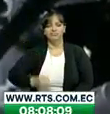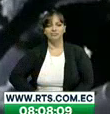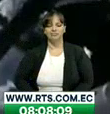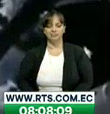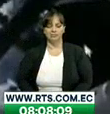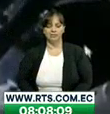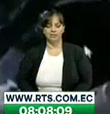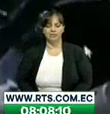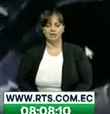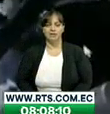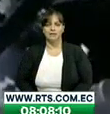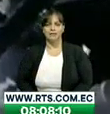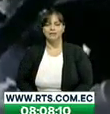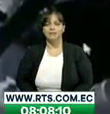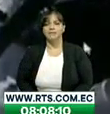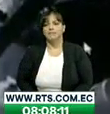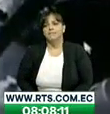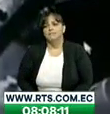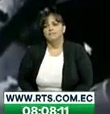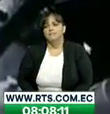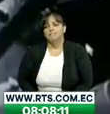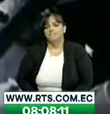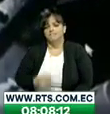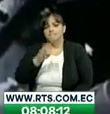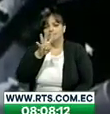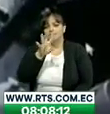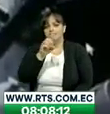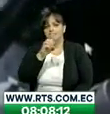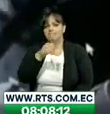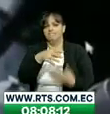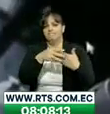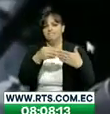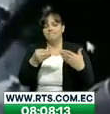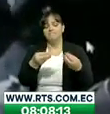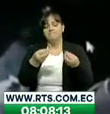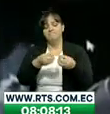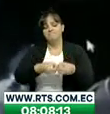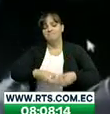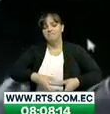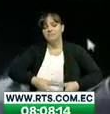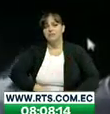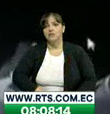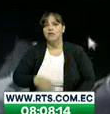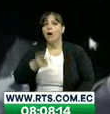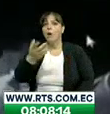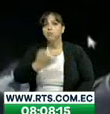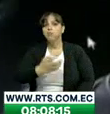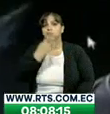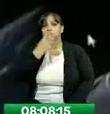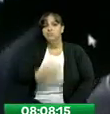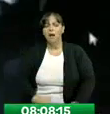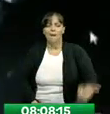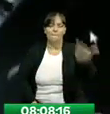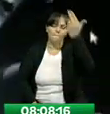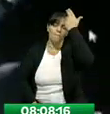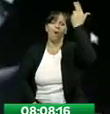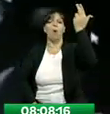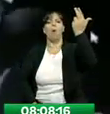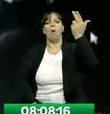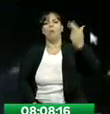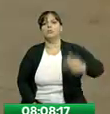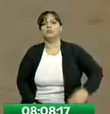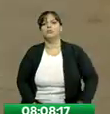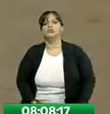el afectado no nos quedó otra que entregar 400 organismos ya que recibió un cachazo en la cabeza el hecho se registró una